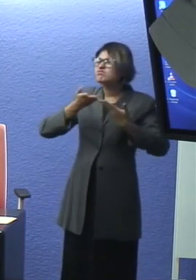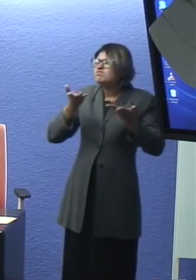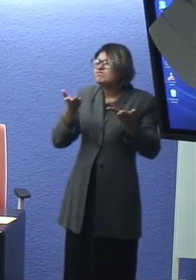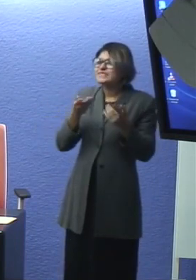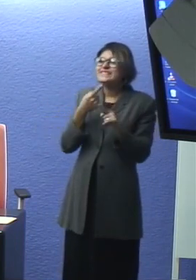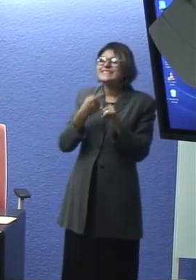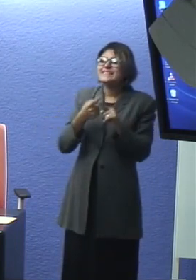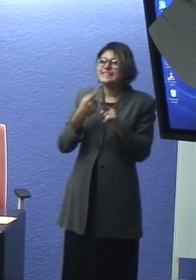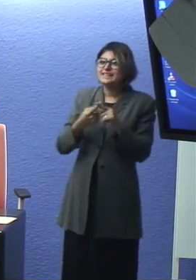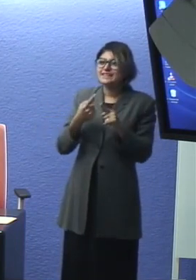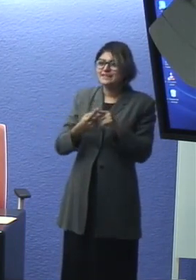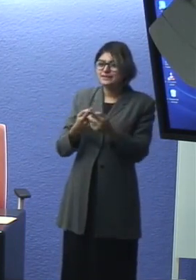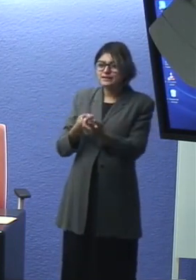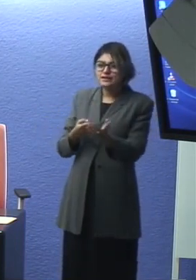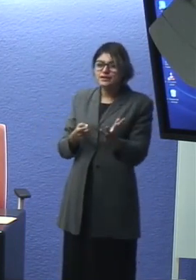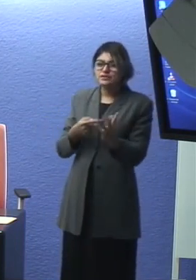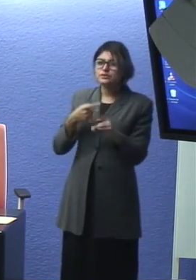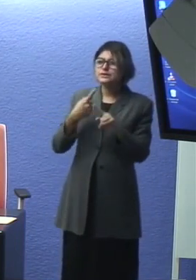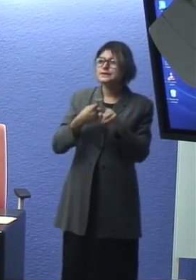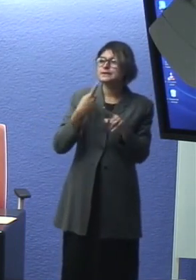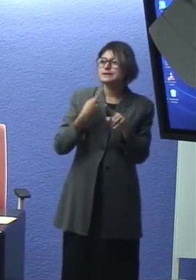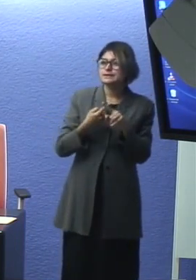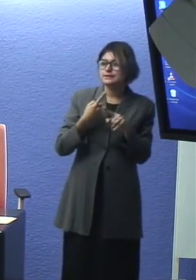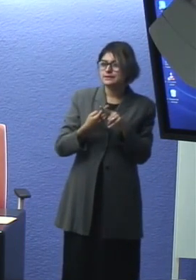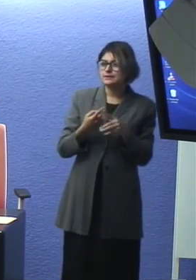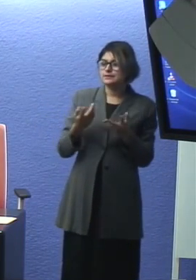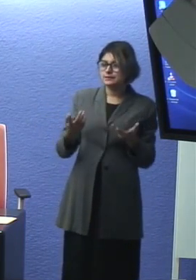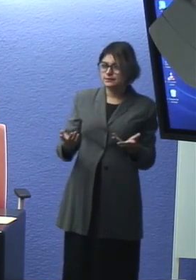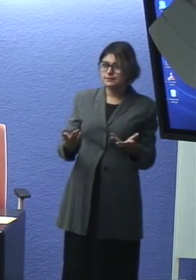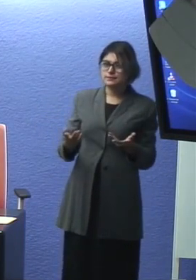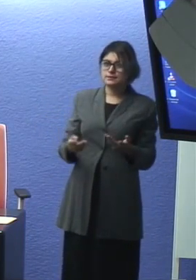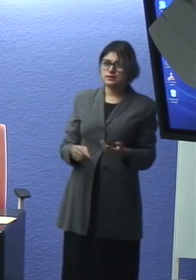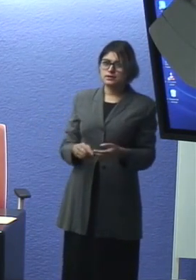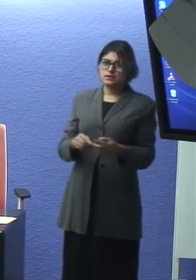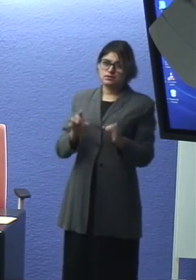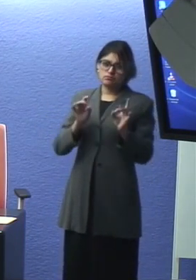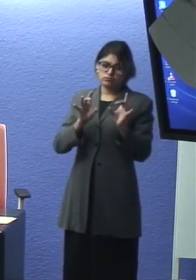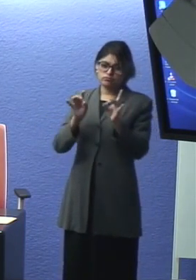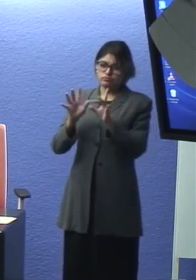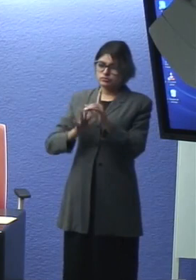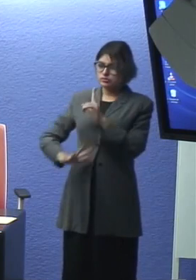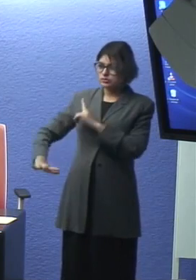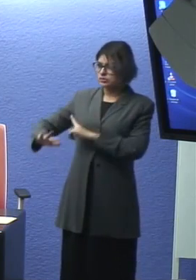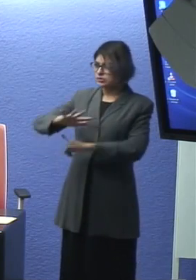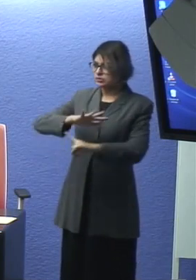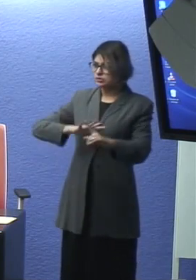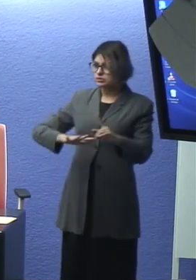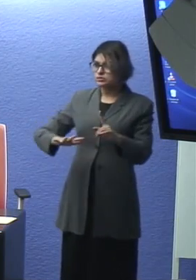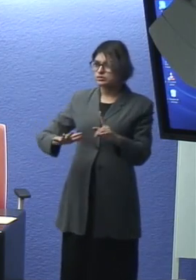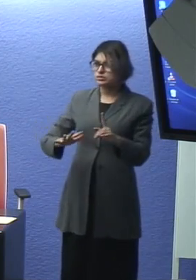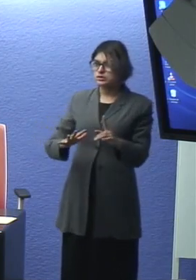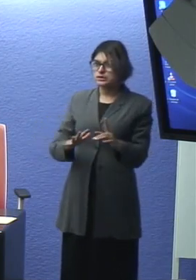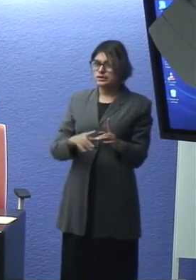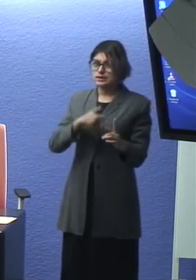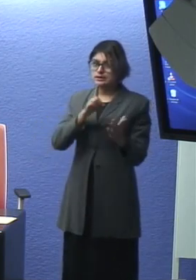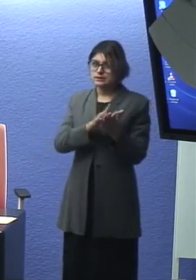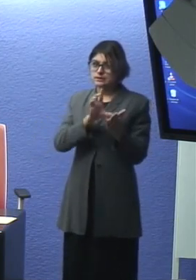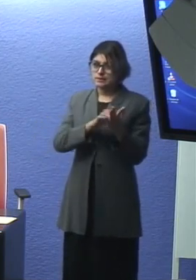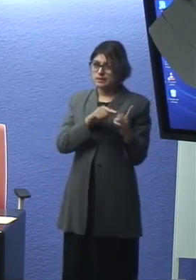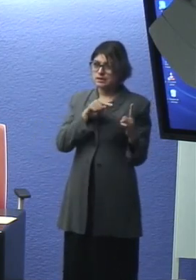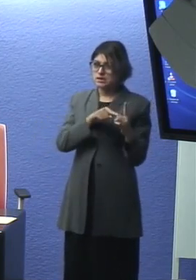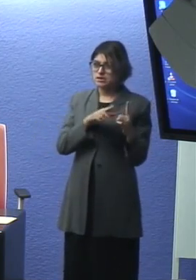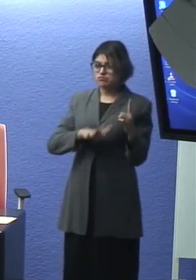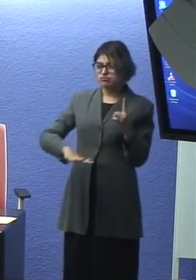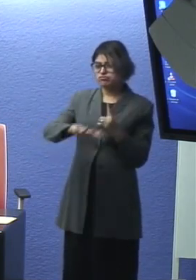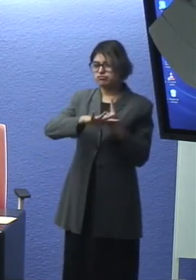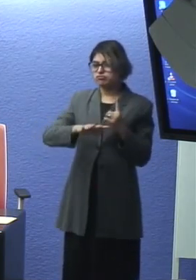está aludiendo cuando se habla de discapacidad? ¿Cuáles son los factores que están alrededor cuando se habla de alguien con discapacidad?